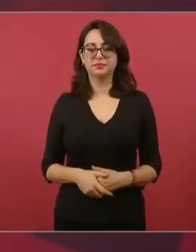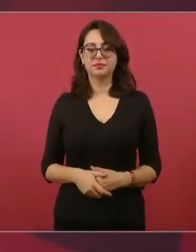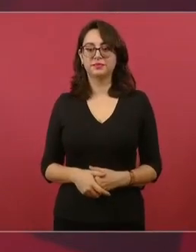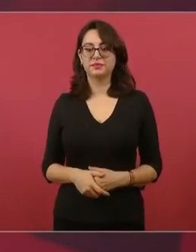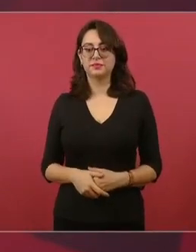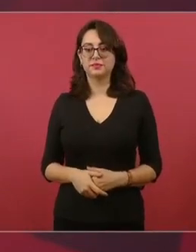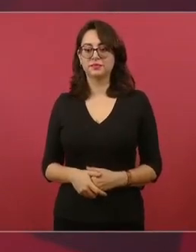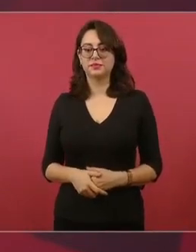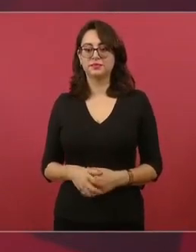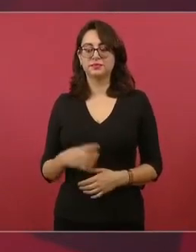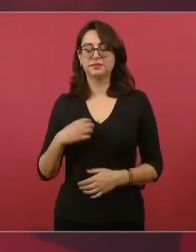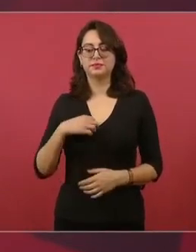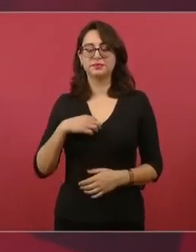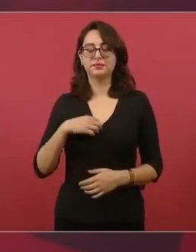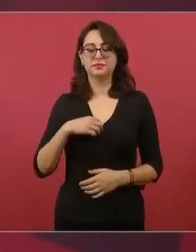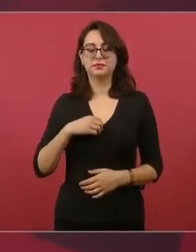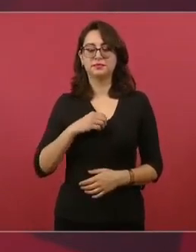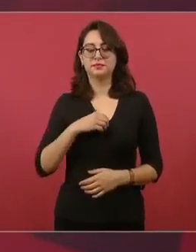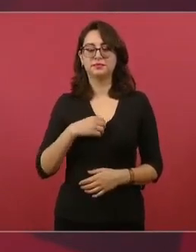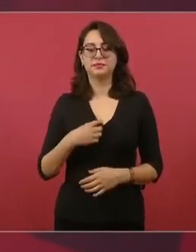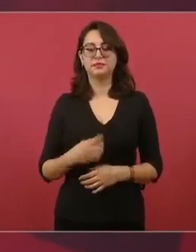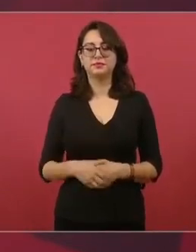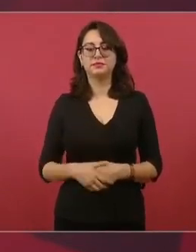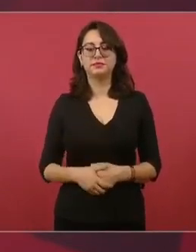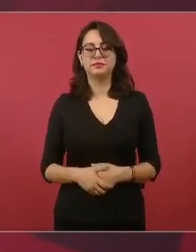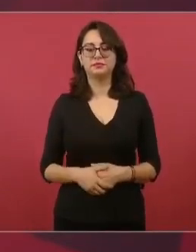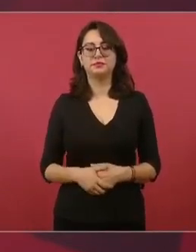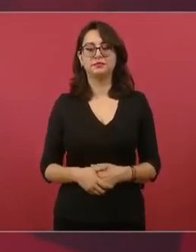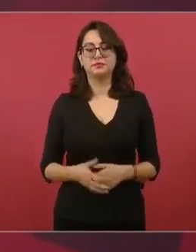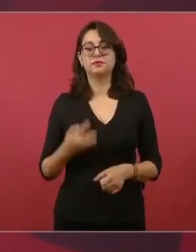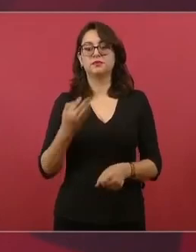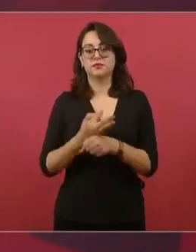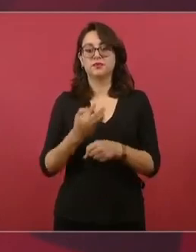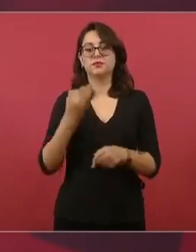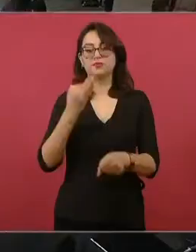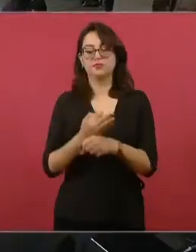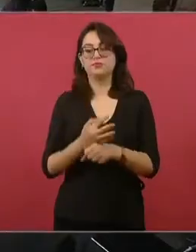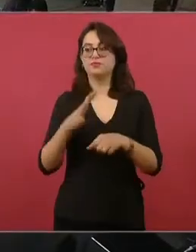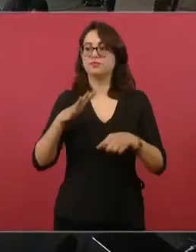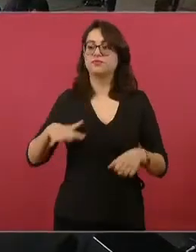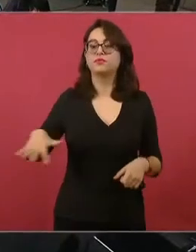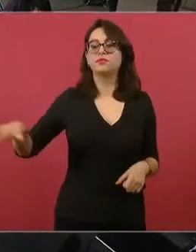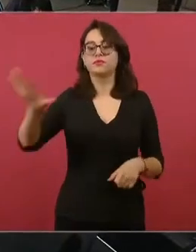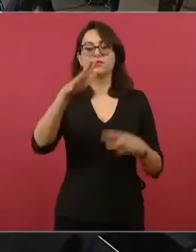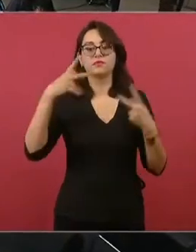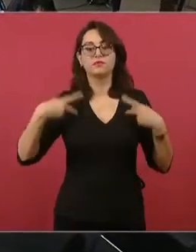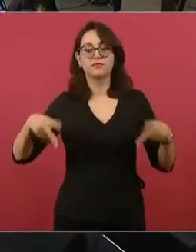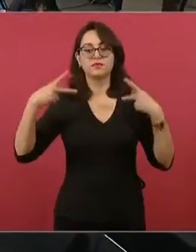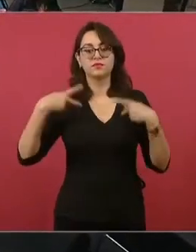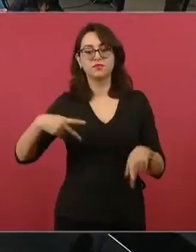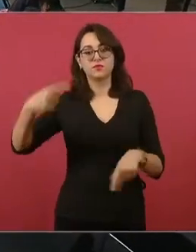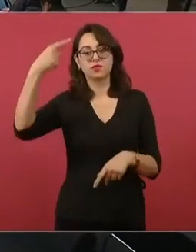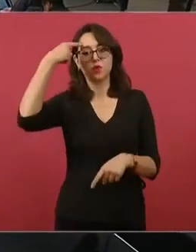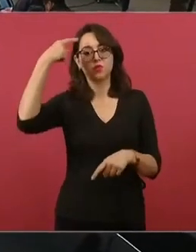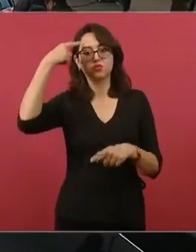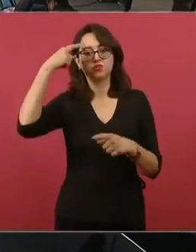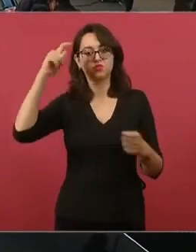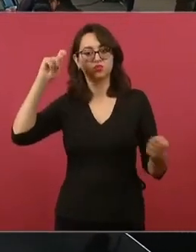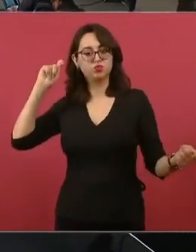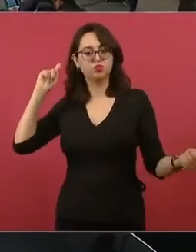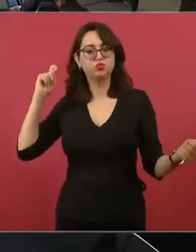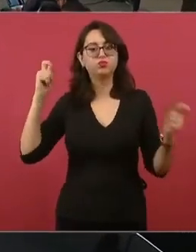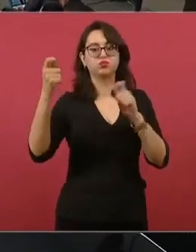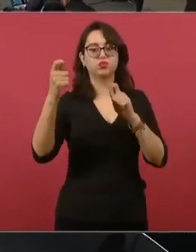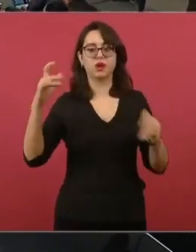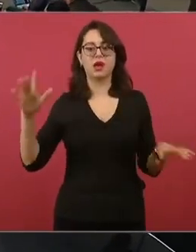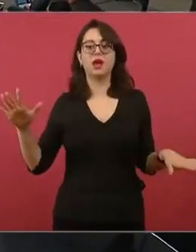porque está en marcha una revolución de las conciencias, un cambio de